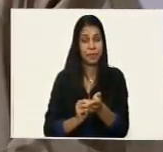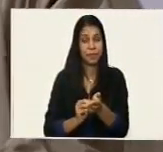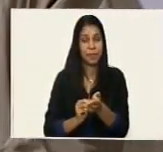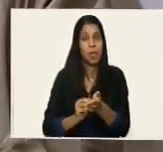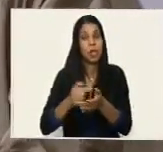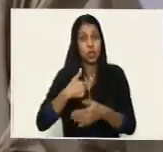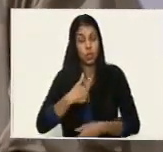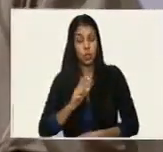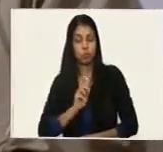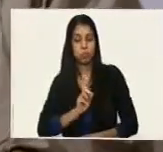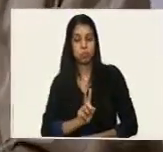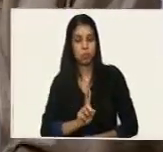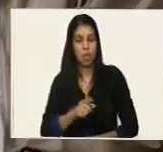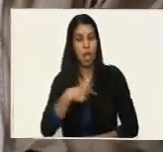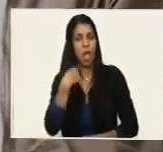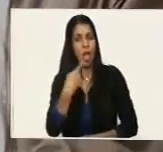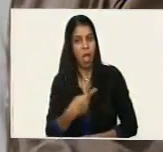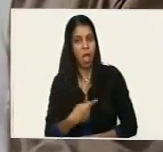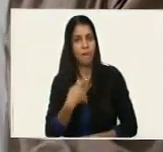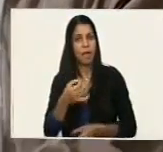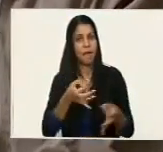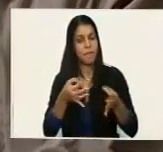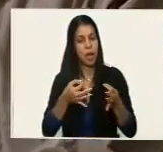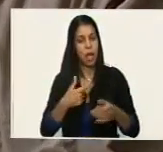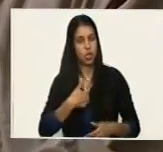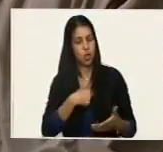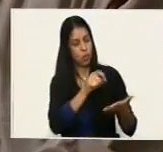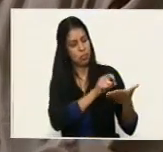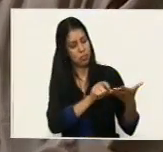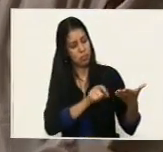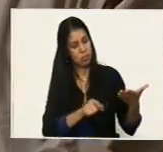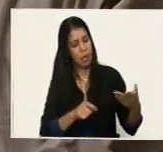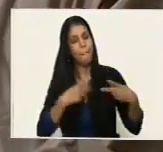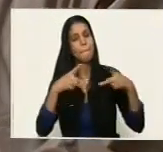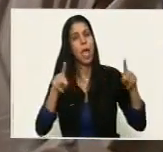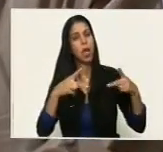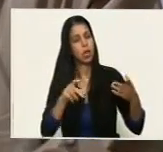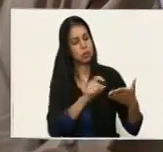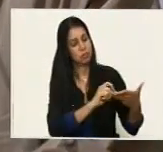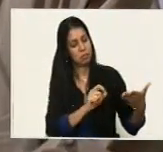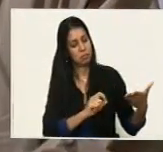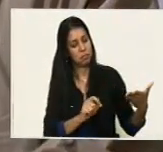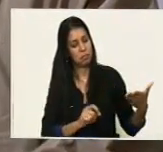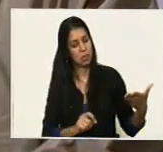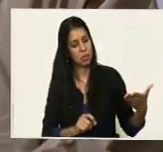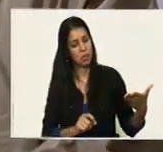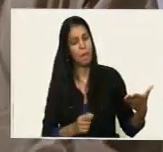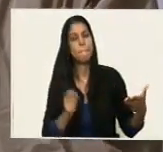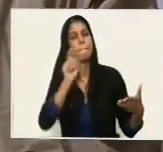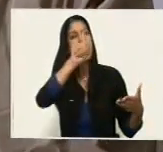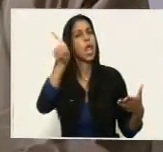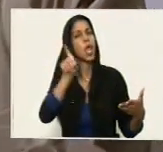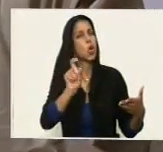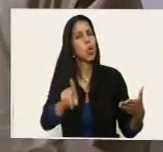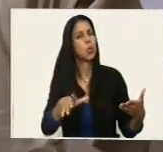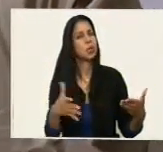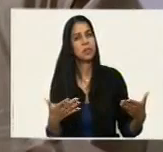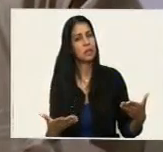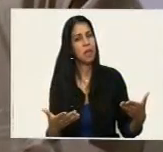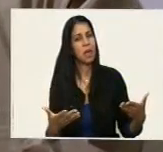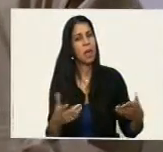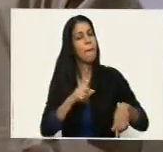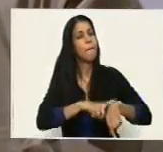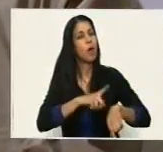eso, yo escribía un artículo donde decía: no será hora de convocar un gran